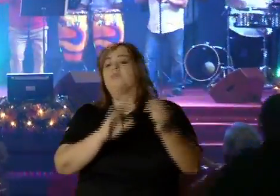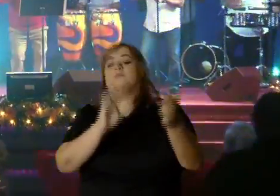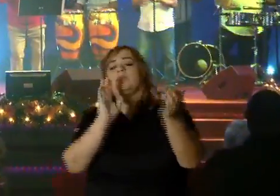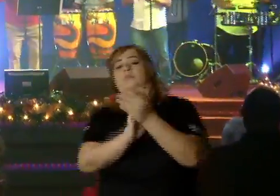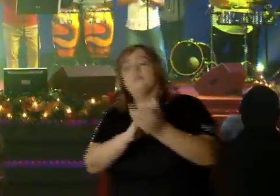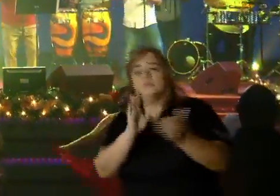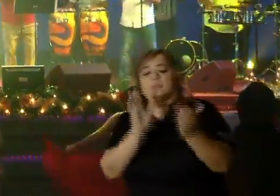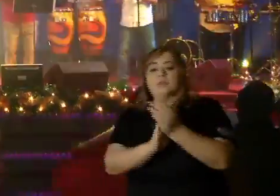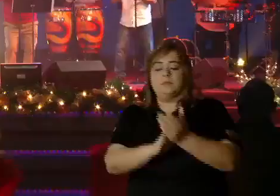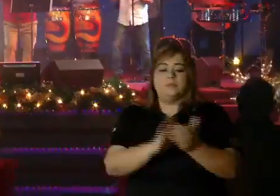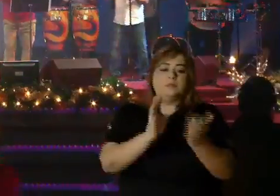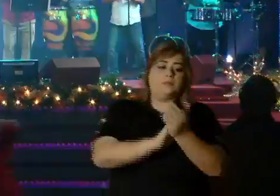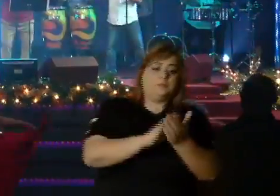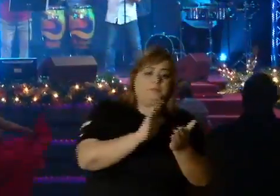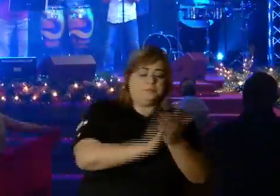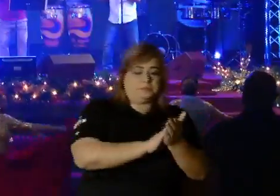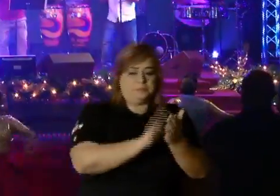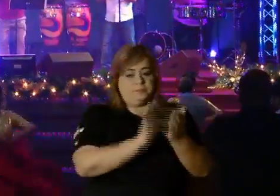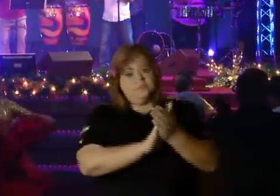boricuas.